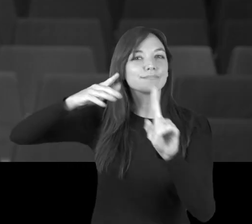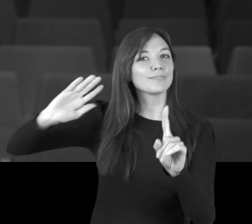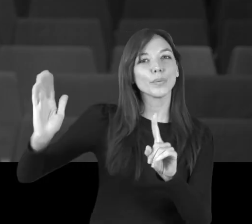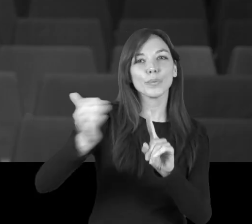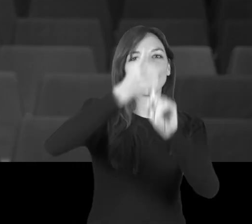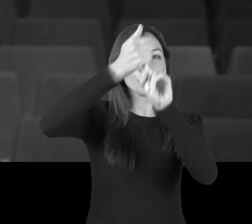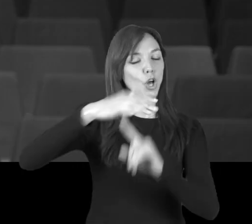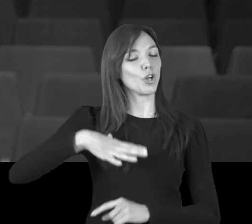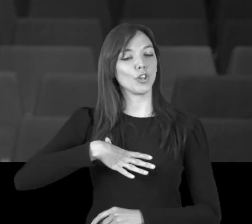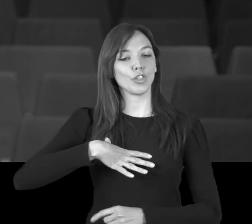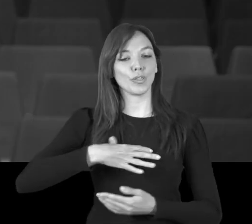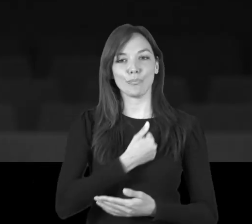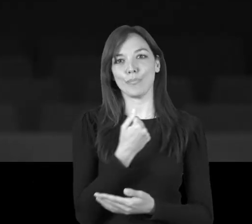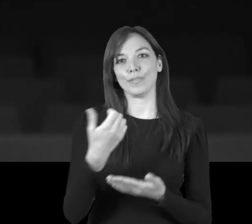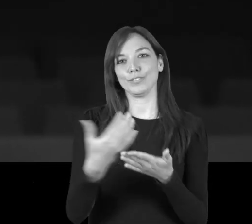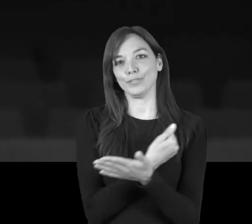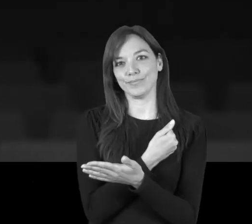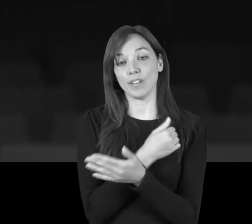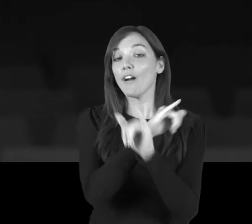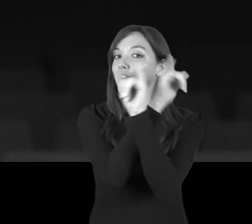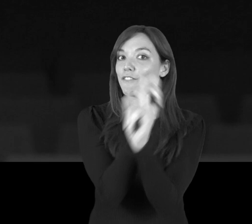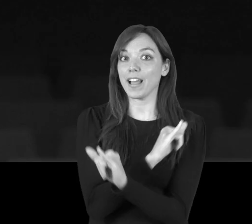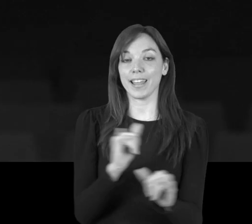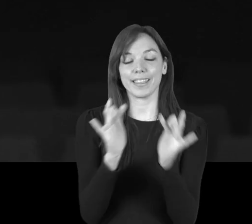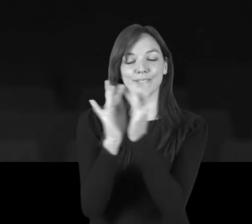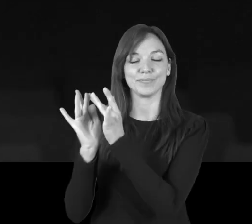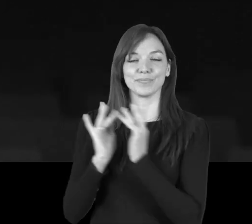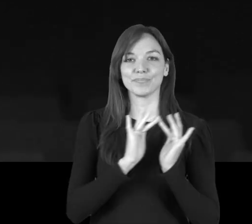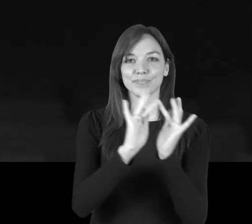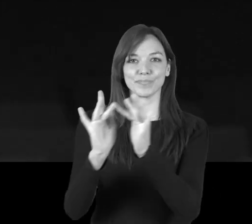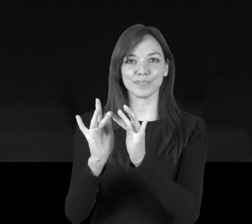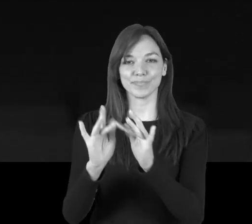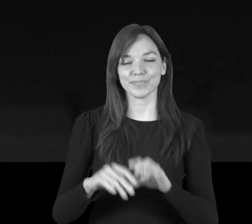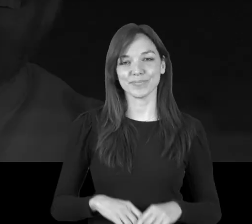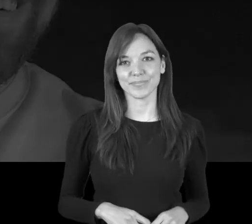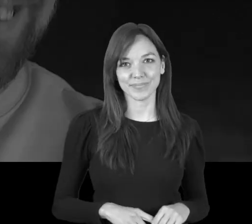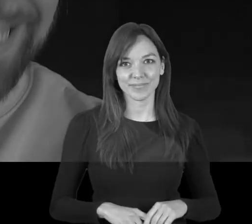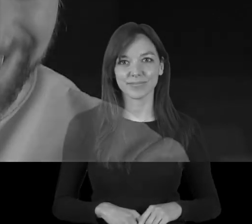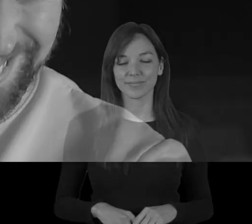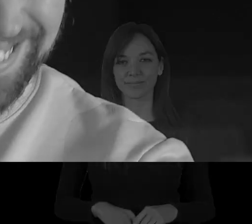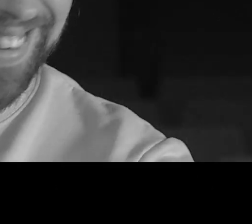meta, que sea todo posible. Feliz con todo el mundo.